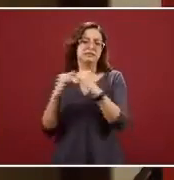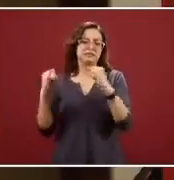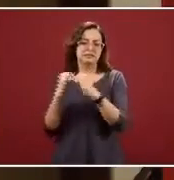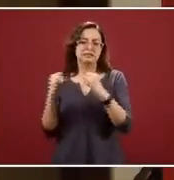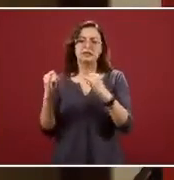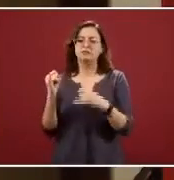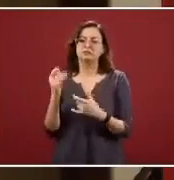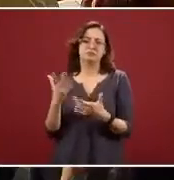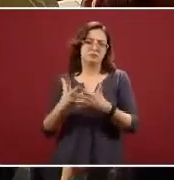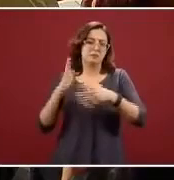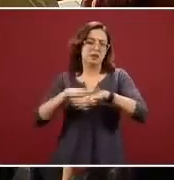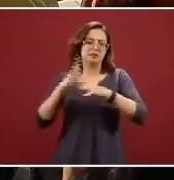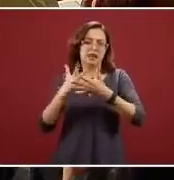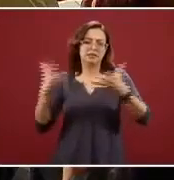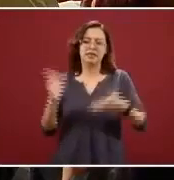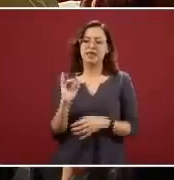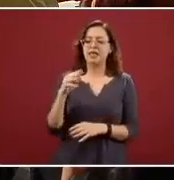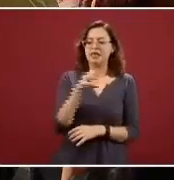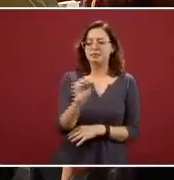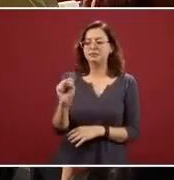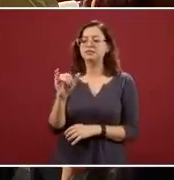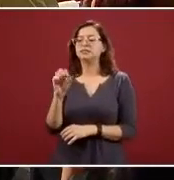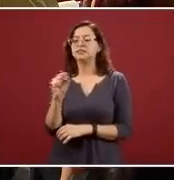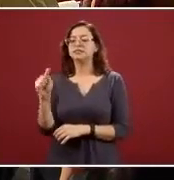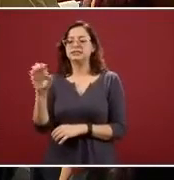el IMSS y en el ISSSTE. La siguiente, por favor.